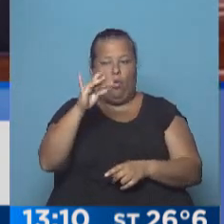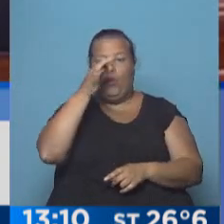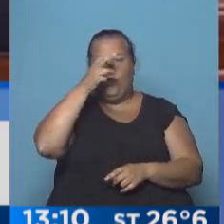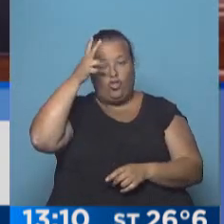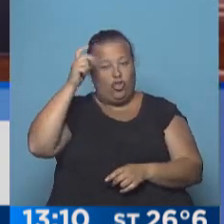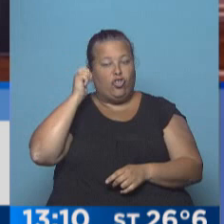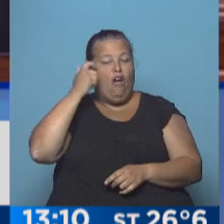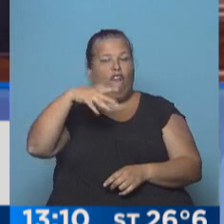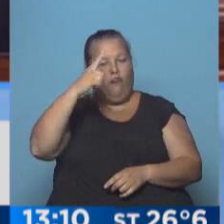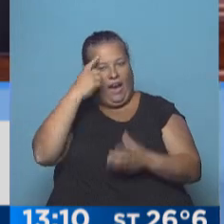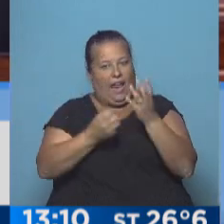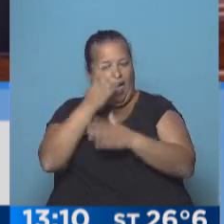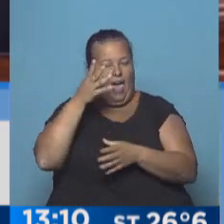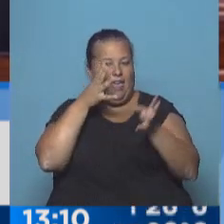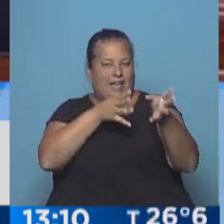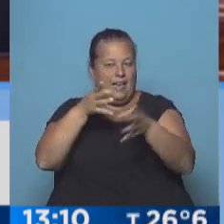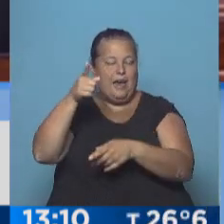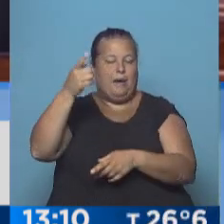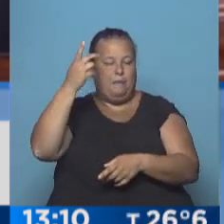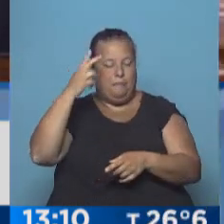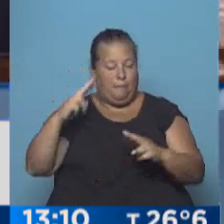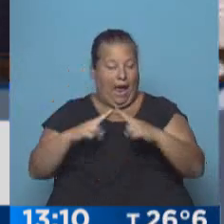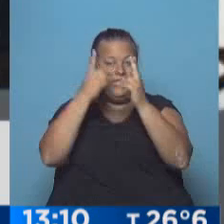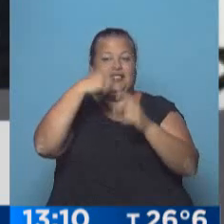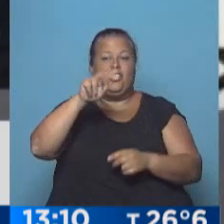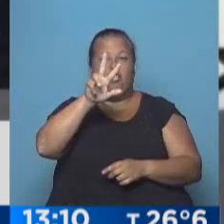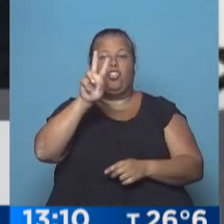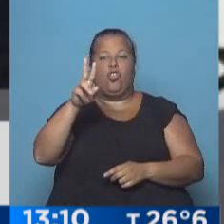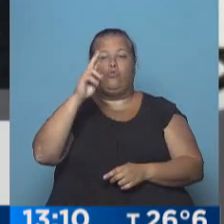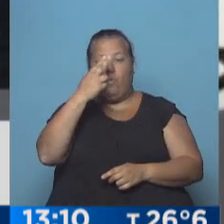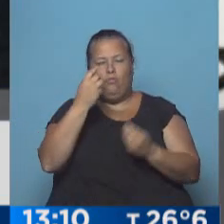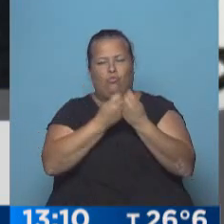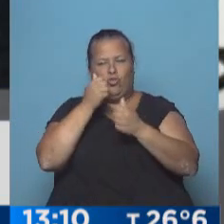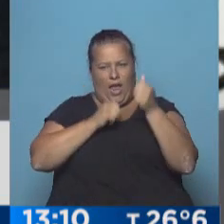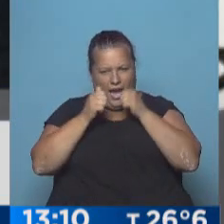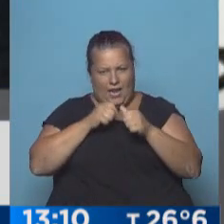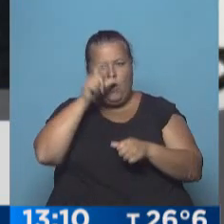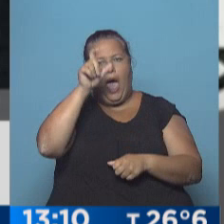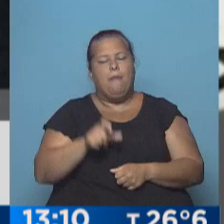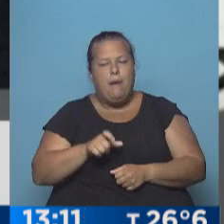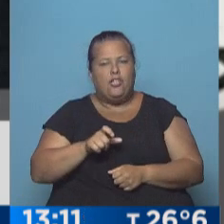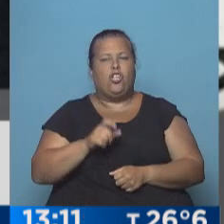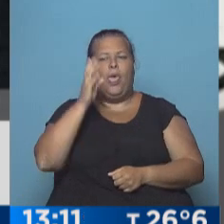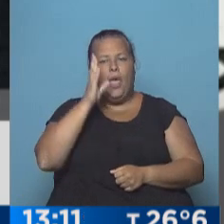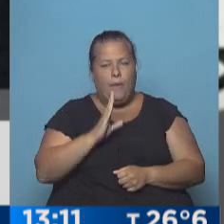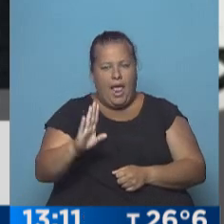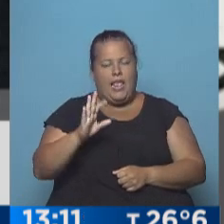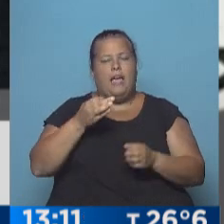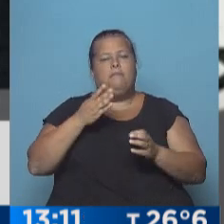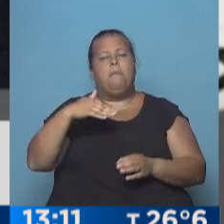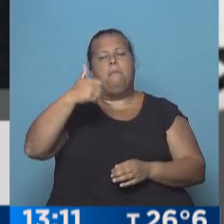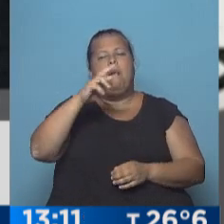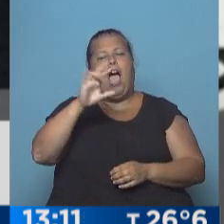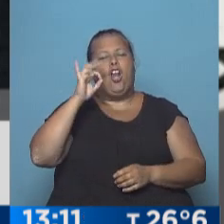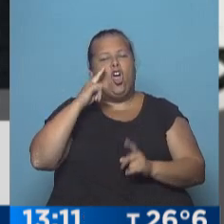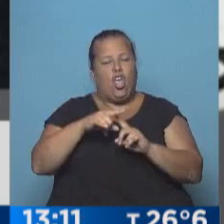como el cerebro de los ataques a París que causaron 132 muertos y cientos de heridos. Se trata de un ciudadano belga de origen marroquí que es